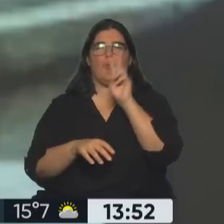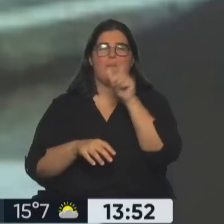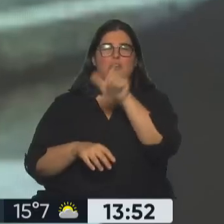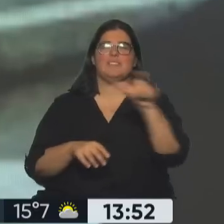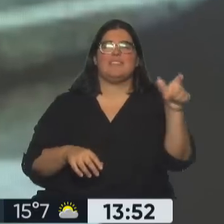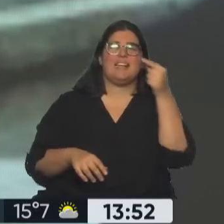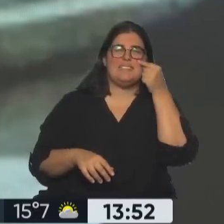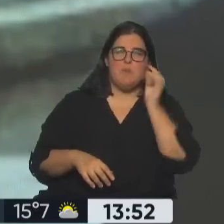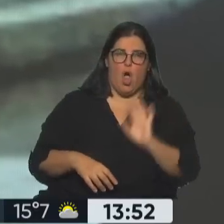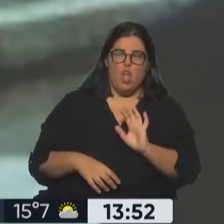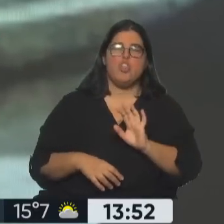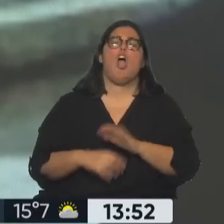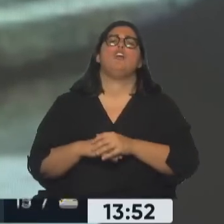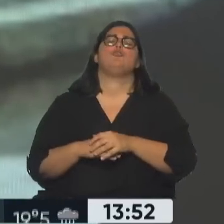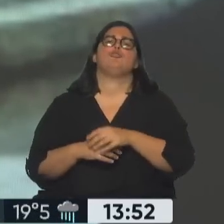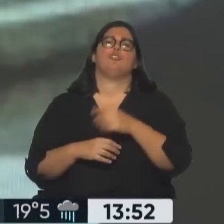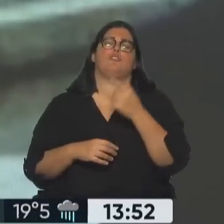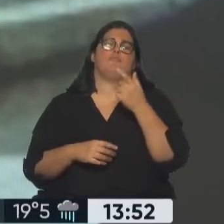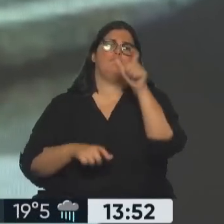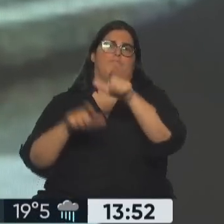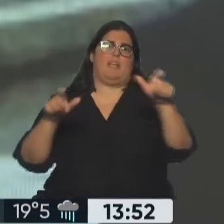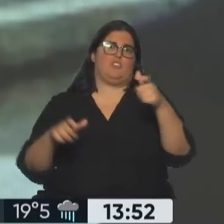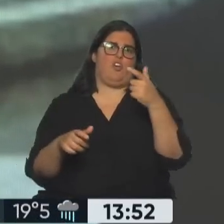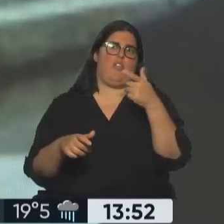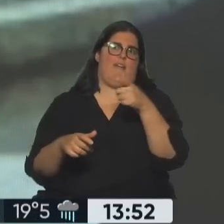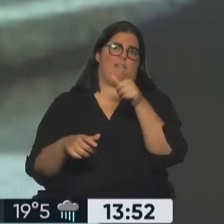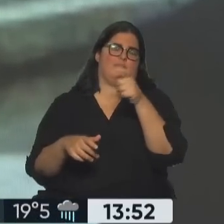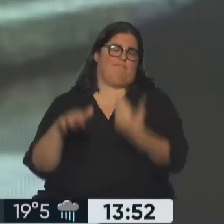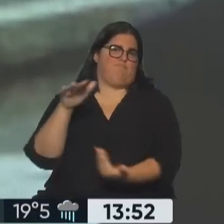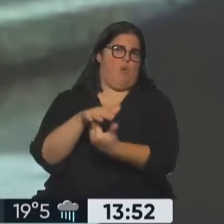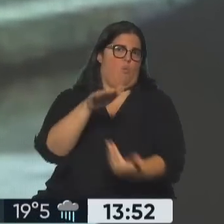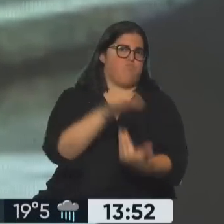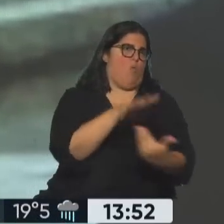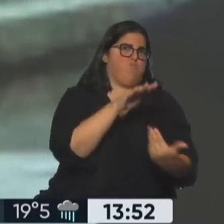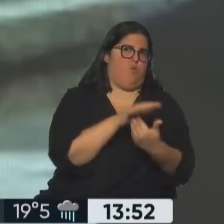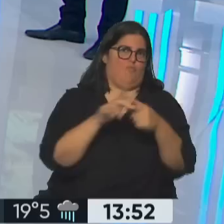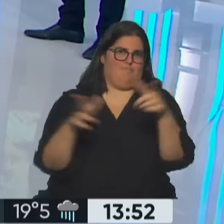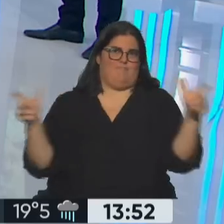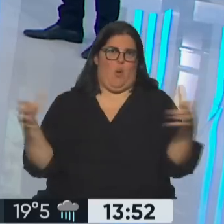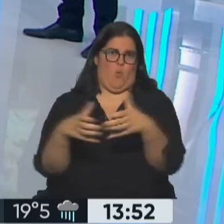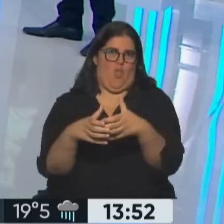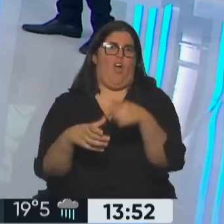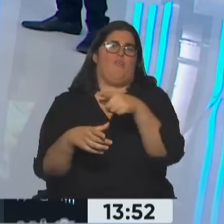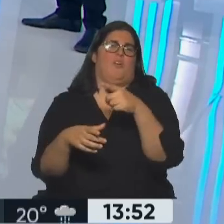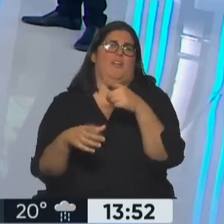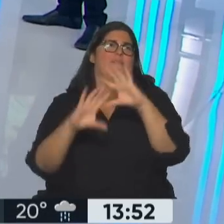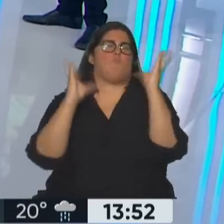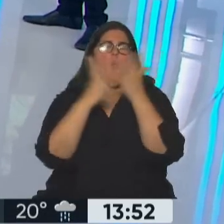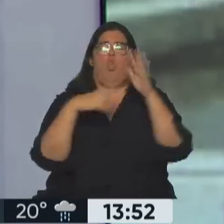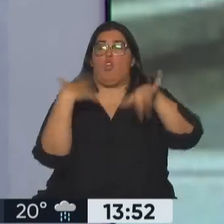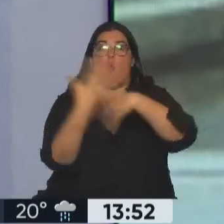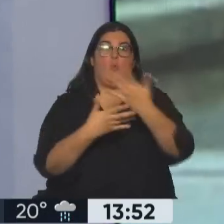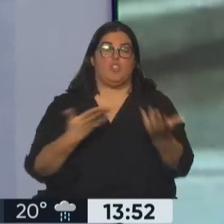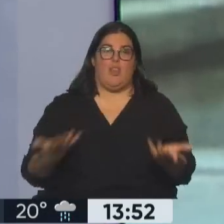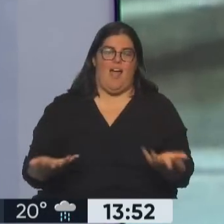Digo, están los máximos exponentes, un mundo muy convulsionado, por cierto, con declaraciones muy importantes y con